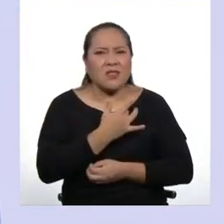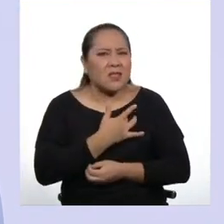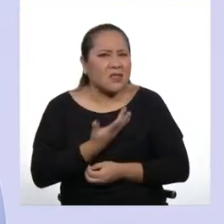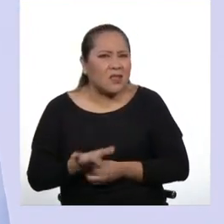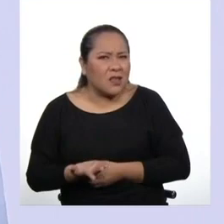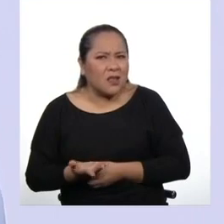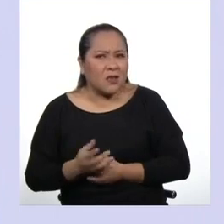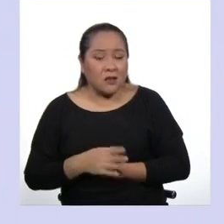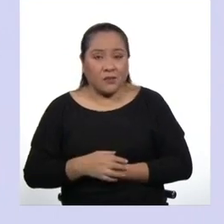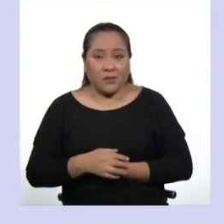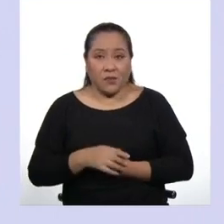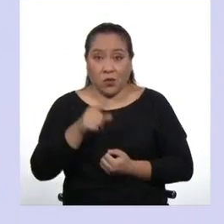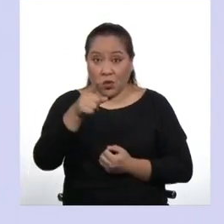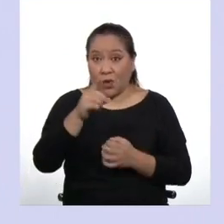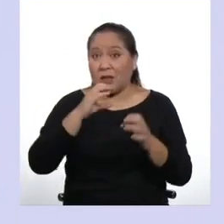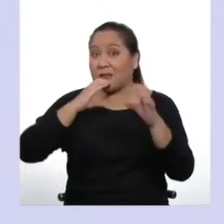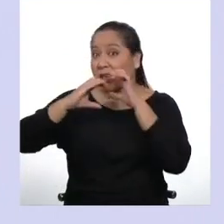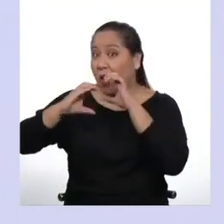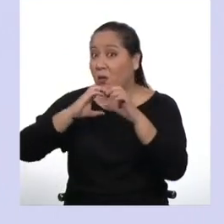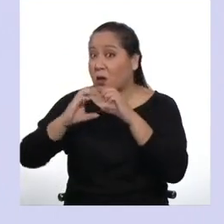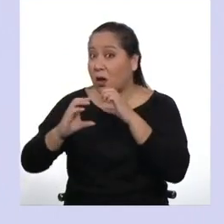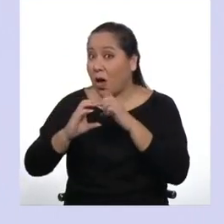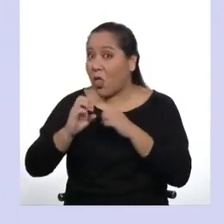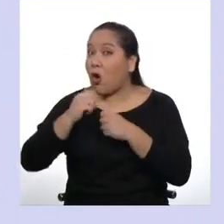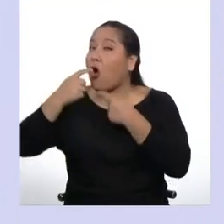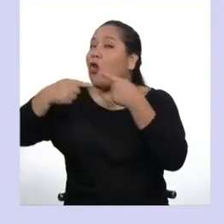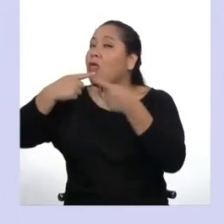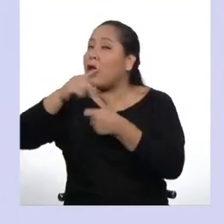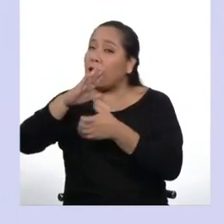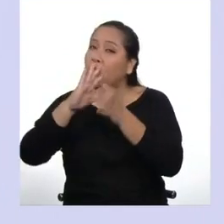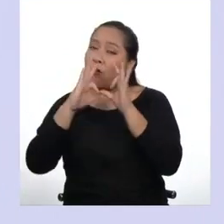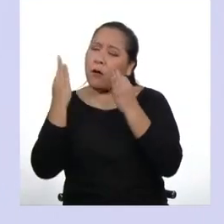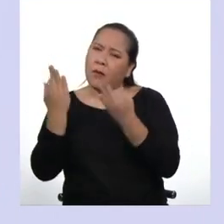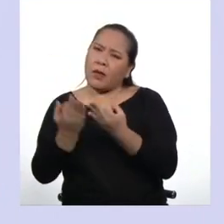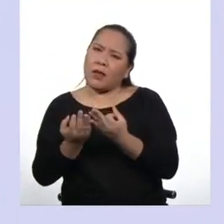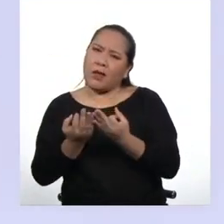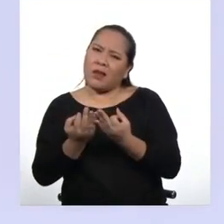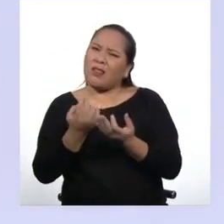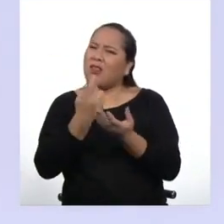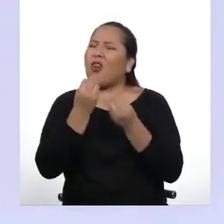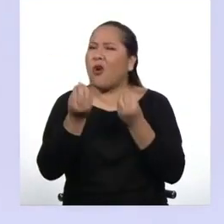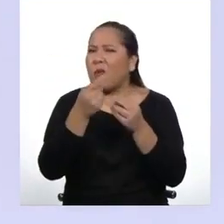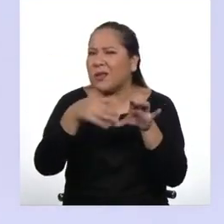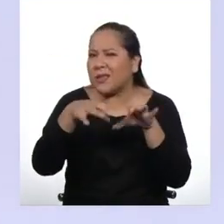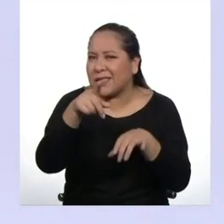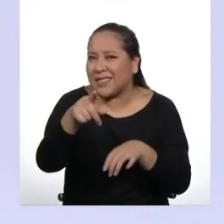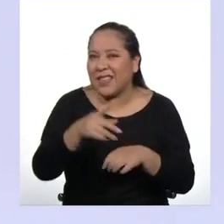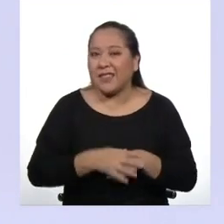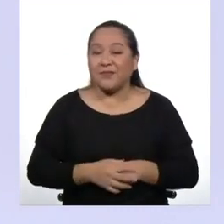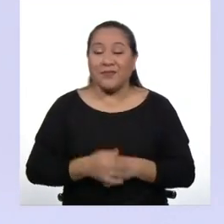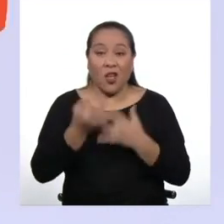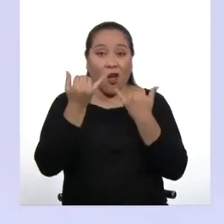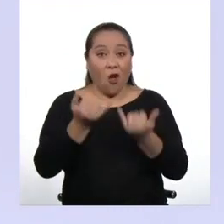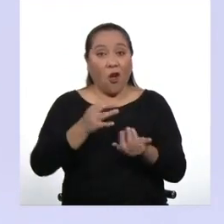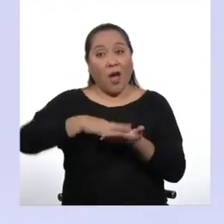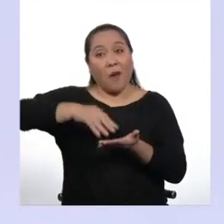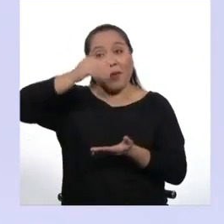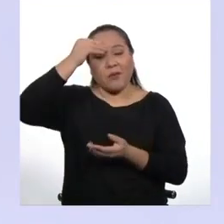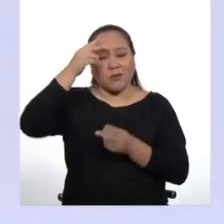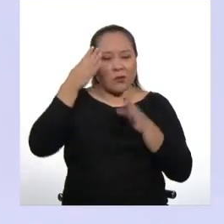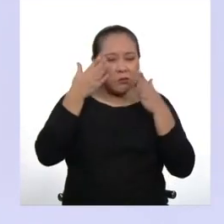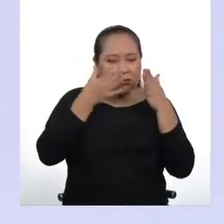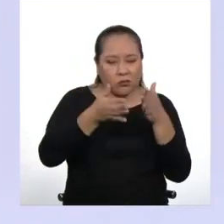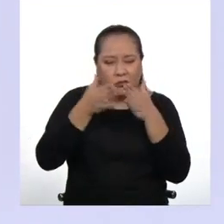sintiendo? ¿Te estás comunicando con tus familiares? ¿Cómo lo estás haciendo? Bueno, hoy aprenderemos a